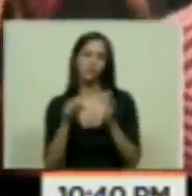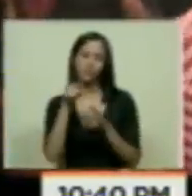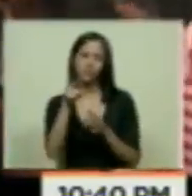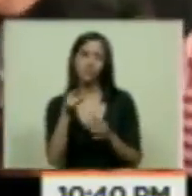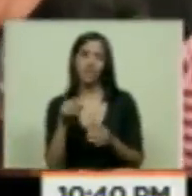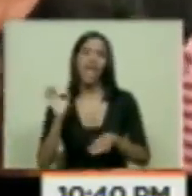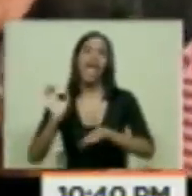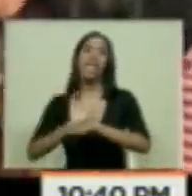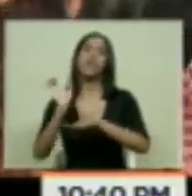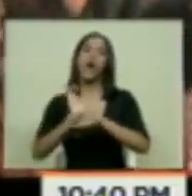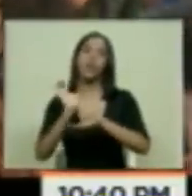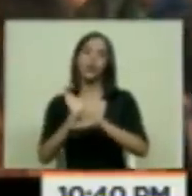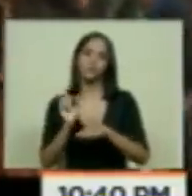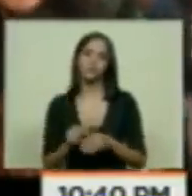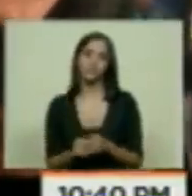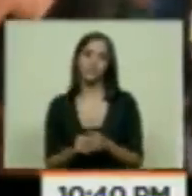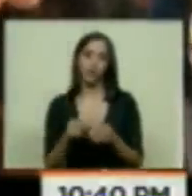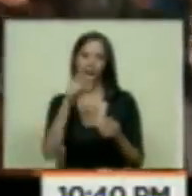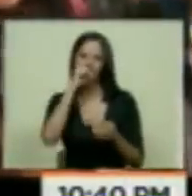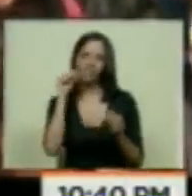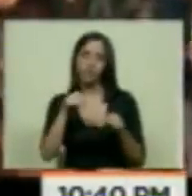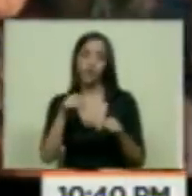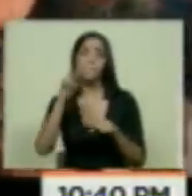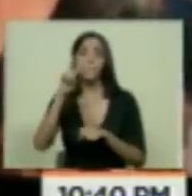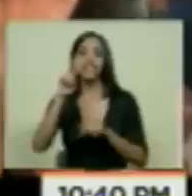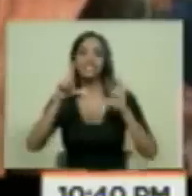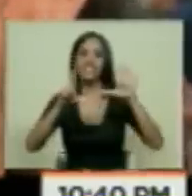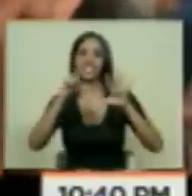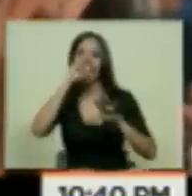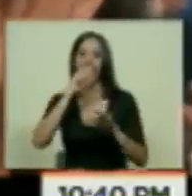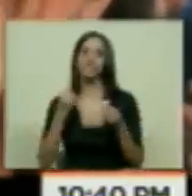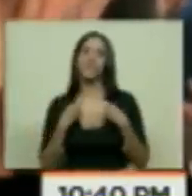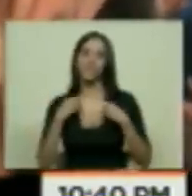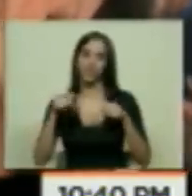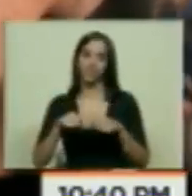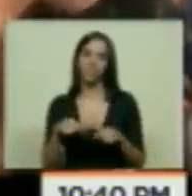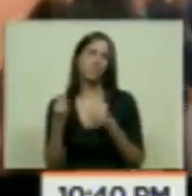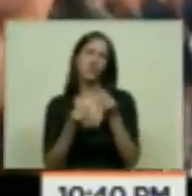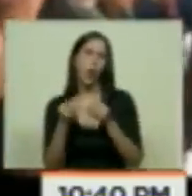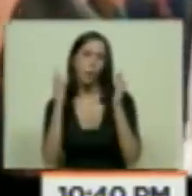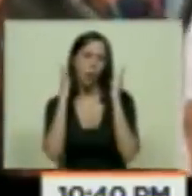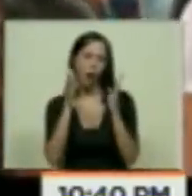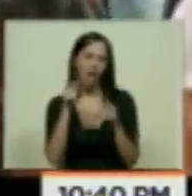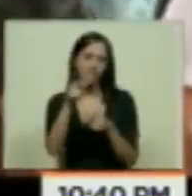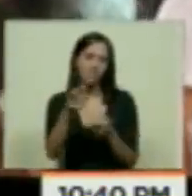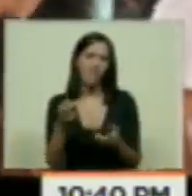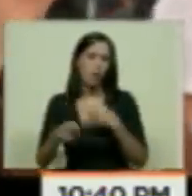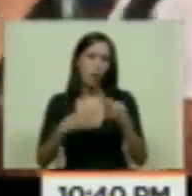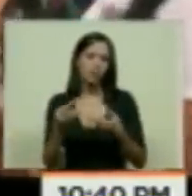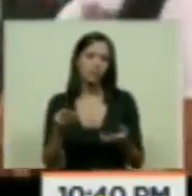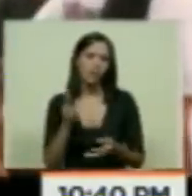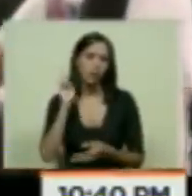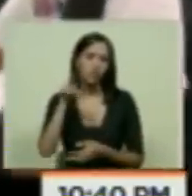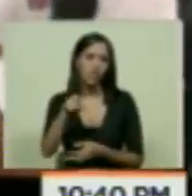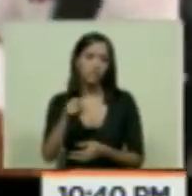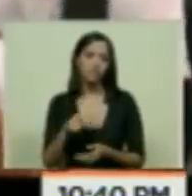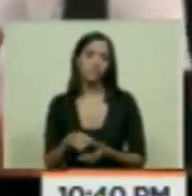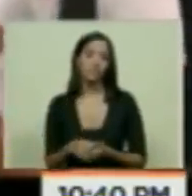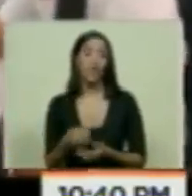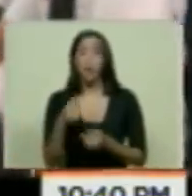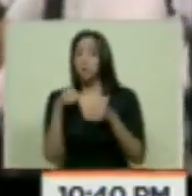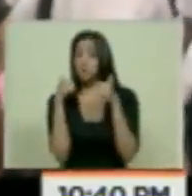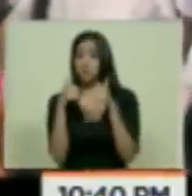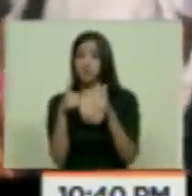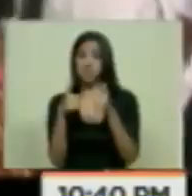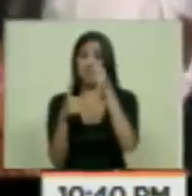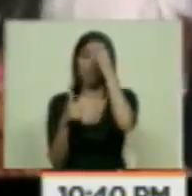Ecuador. De Ecuador. ¿Cuántos años tiene aquí en Venezuela? Tengo 27 años aquí en Venezuela. 27 años. ¿Y cómo ha sido el trato de la revolución hacia usted? Muy bien,